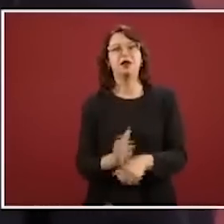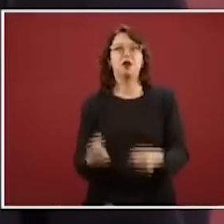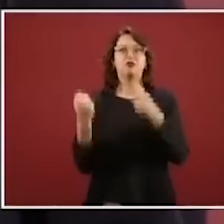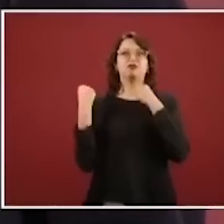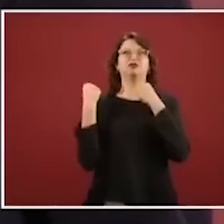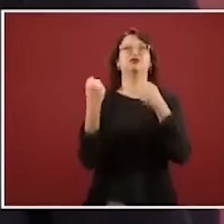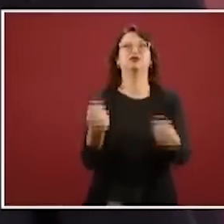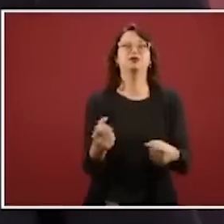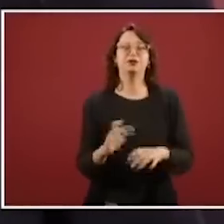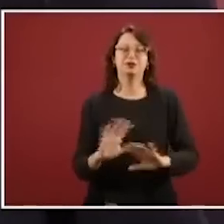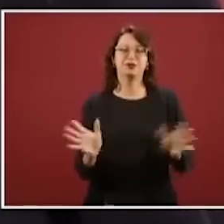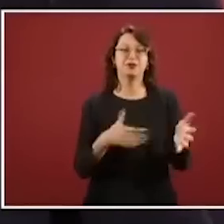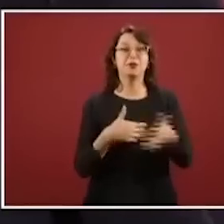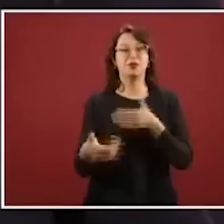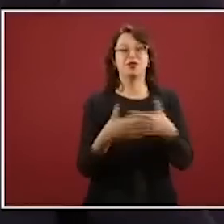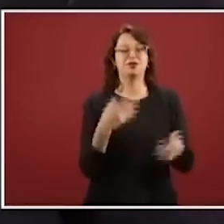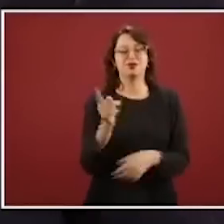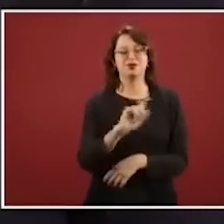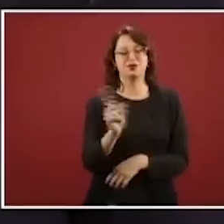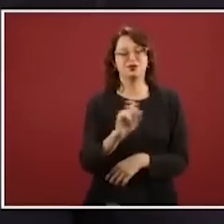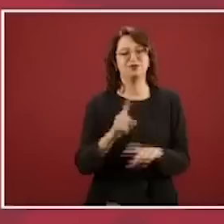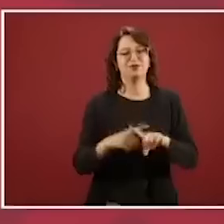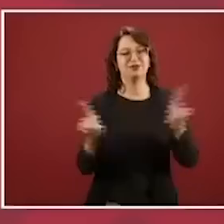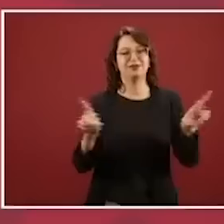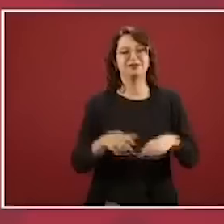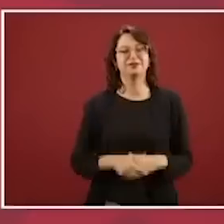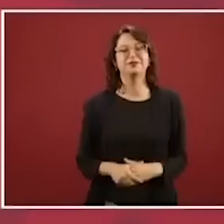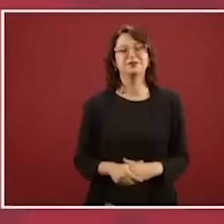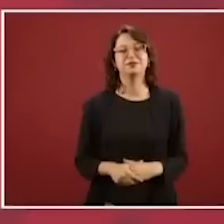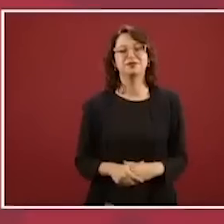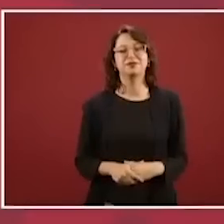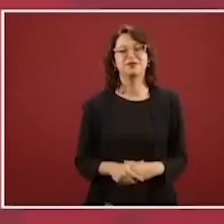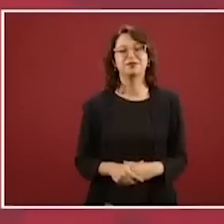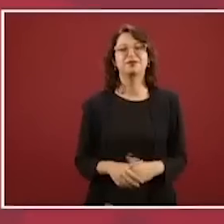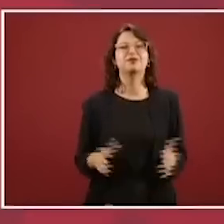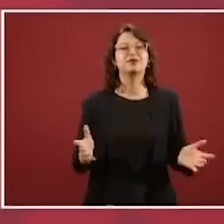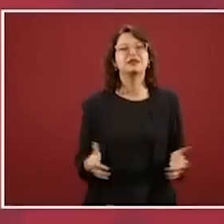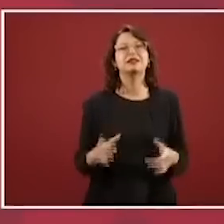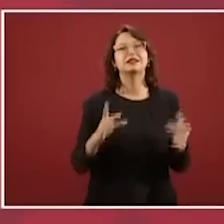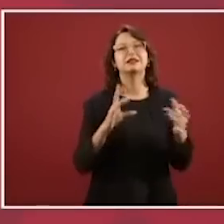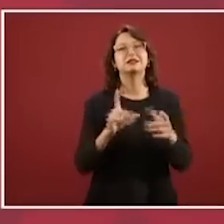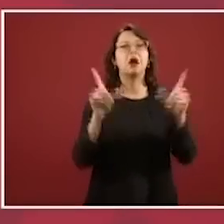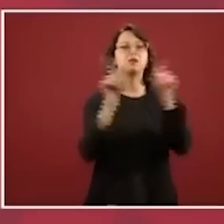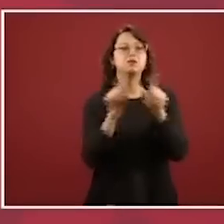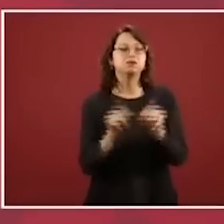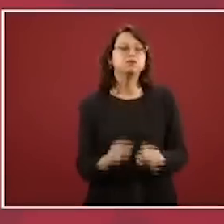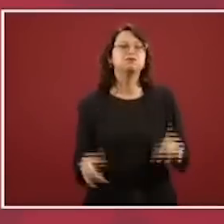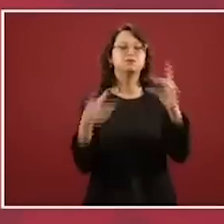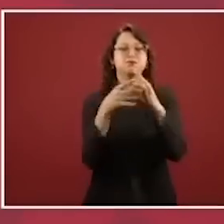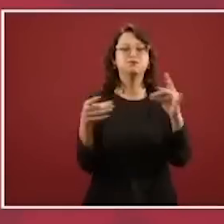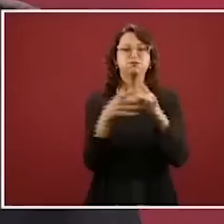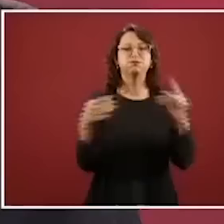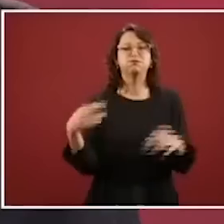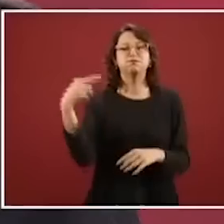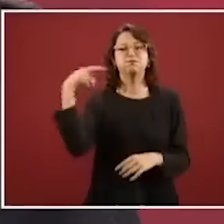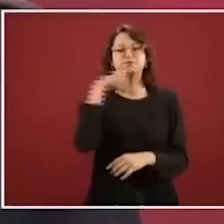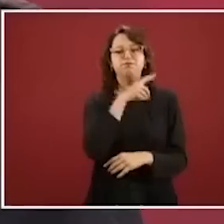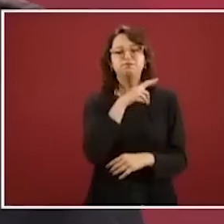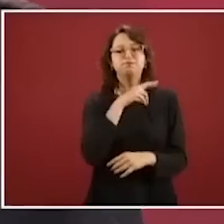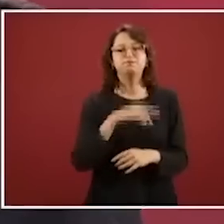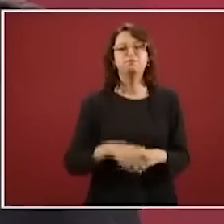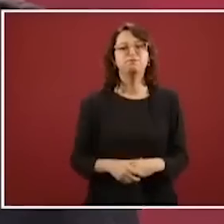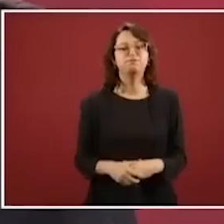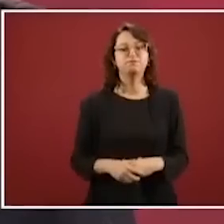que ahora está de moda, sino lo más rápido posible, o